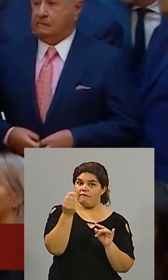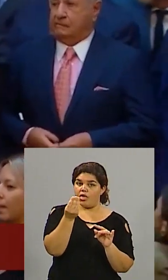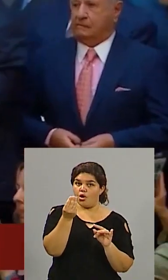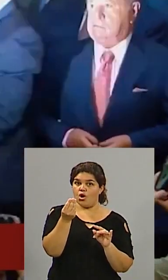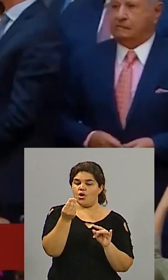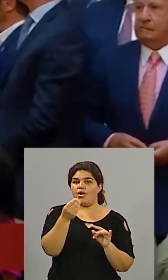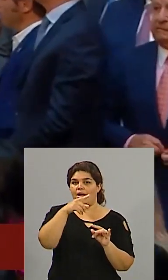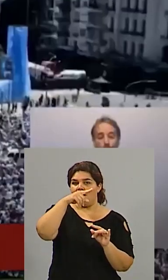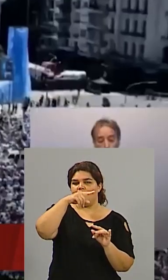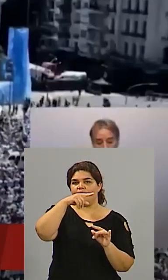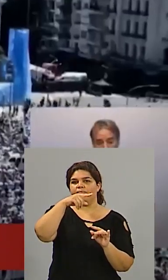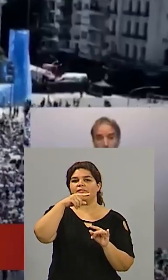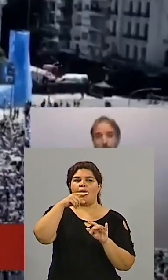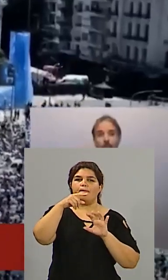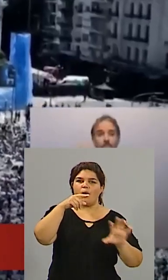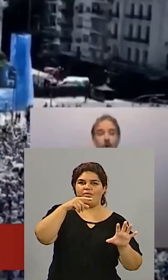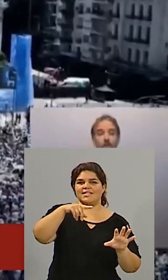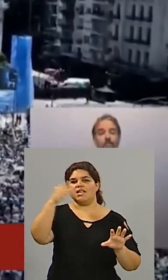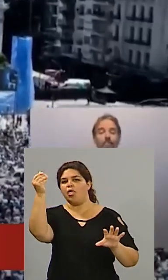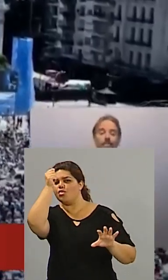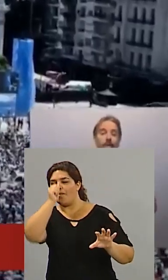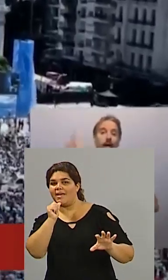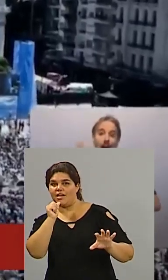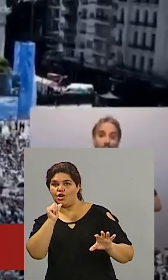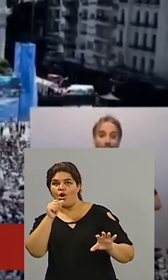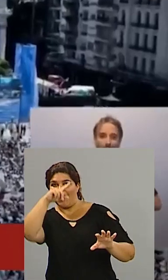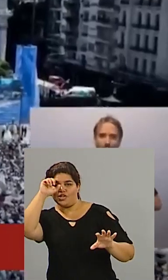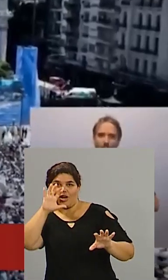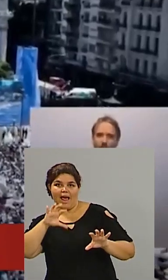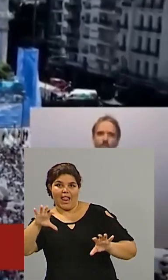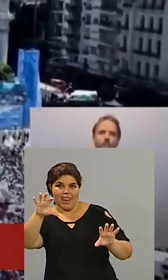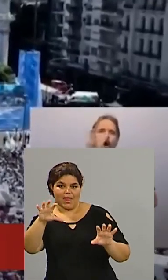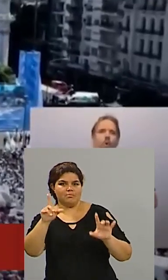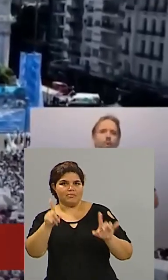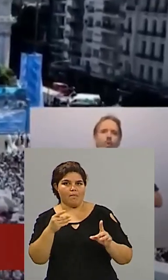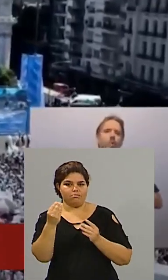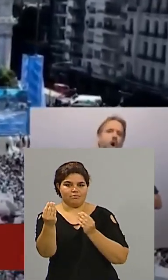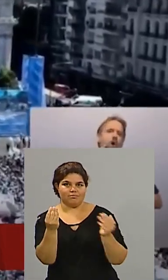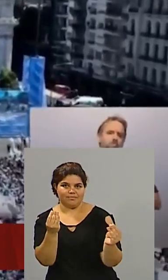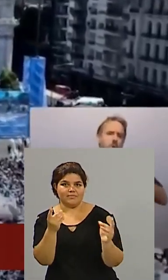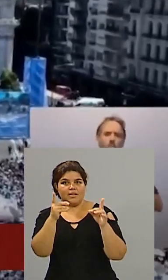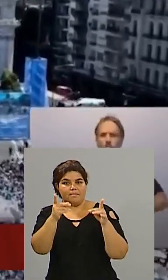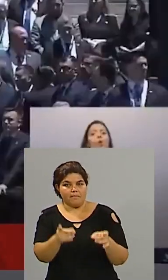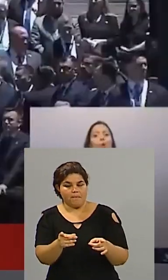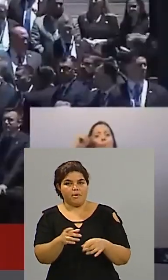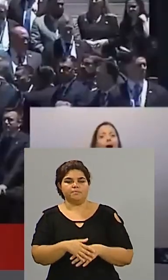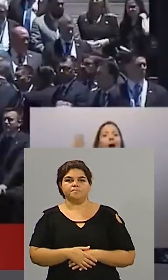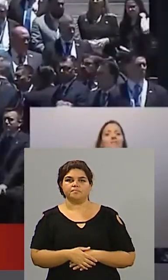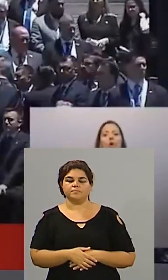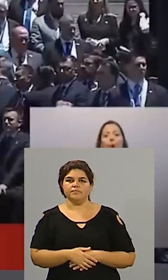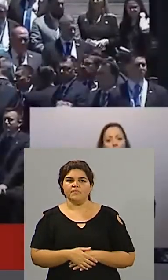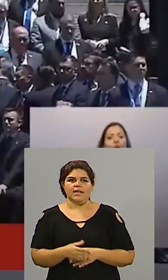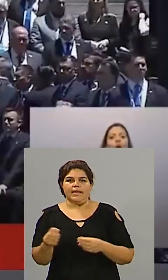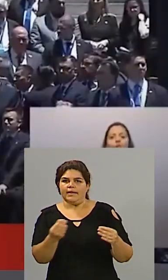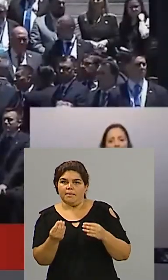nacional el domingo. Y además la intención es analizar un poco lo que deja, sobre todo en el